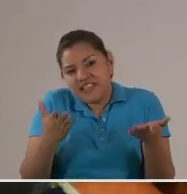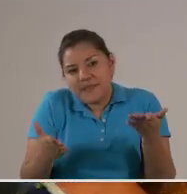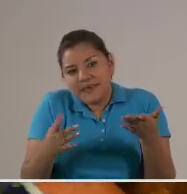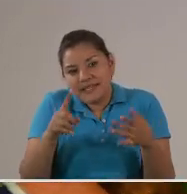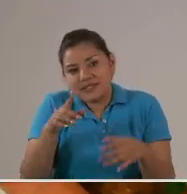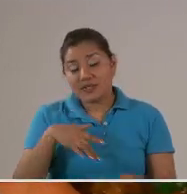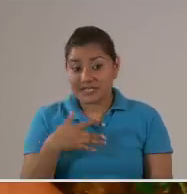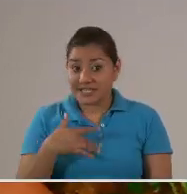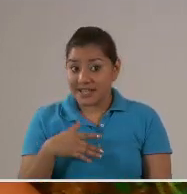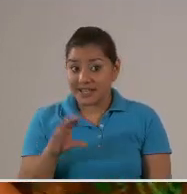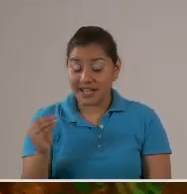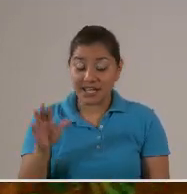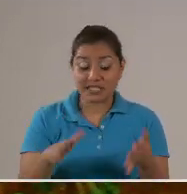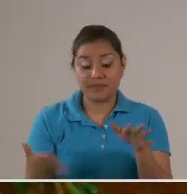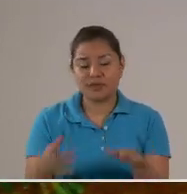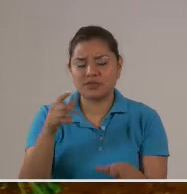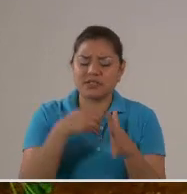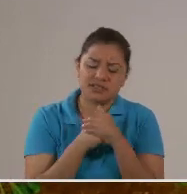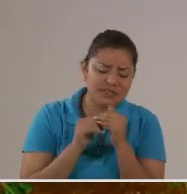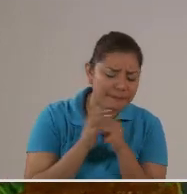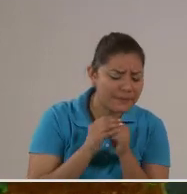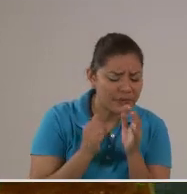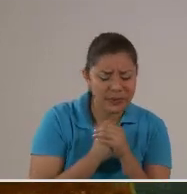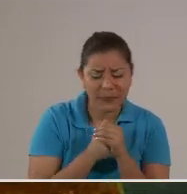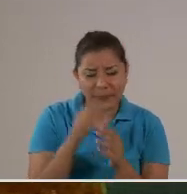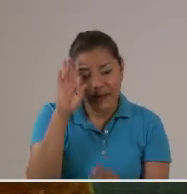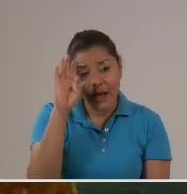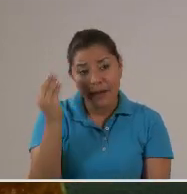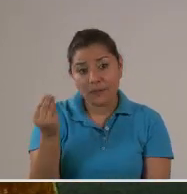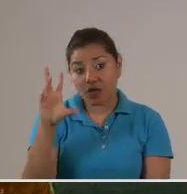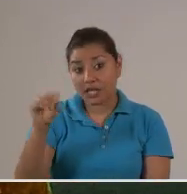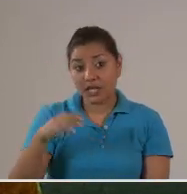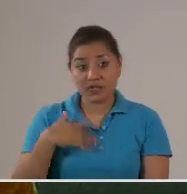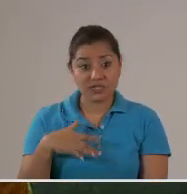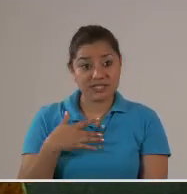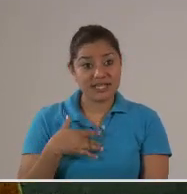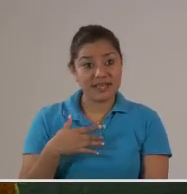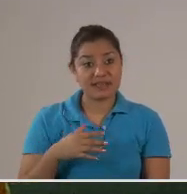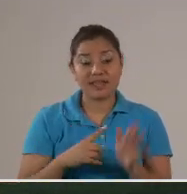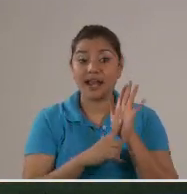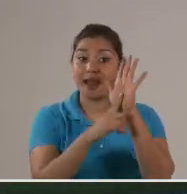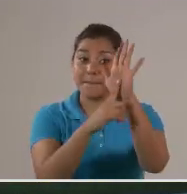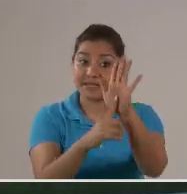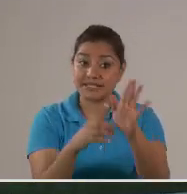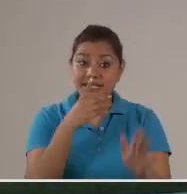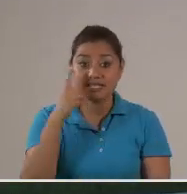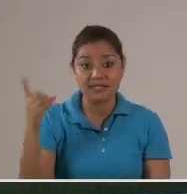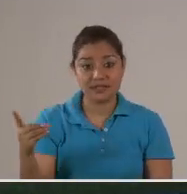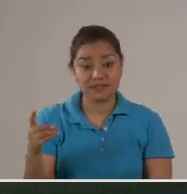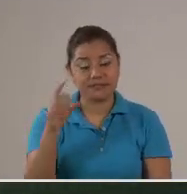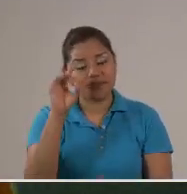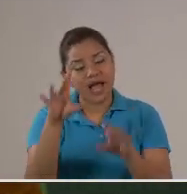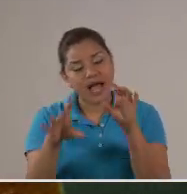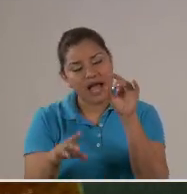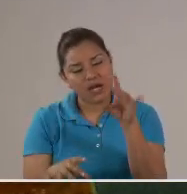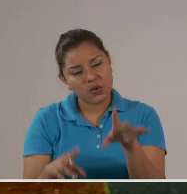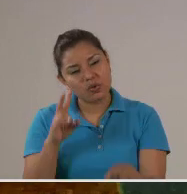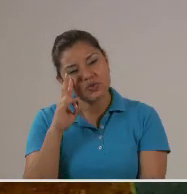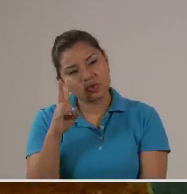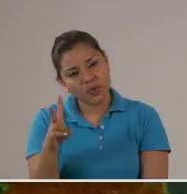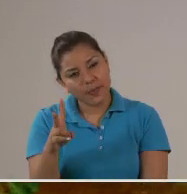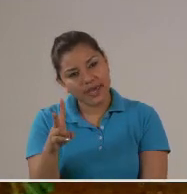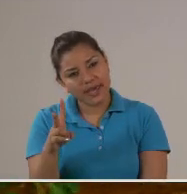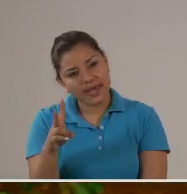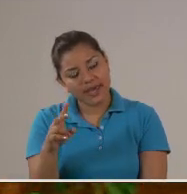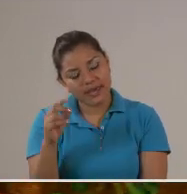muere usted se preocupa algunos otros tal vez lo disciernen o lo distinguen Pues